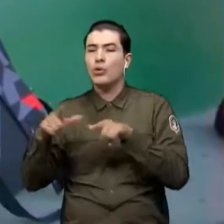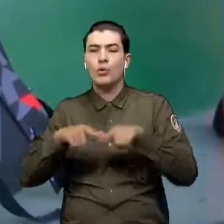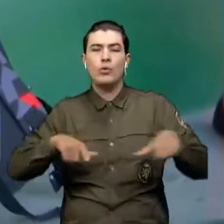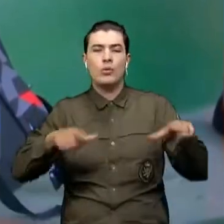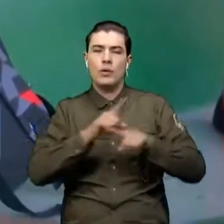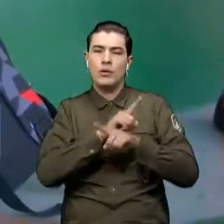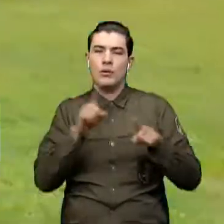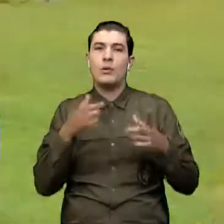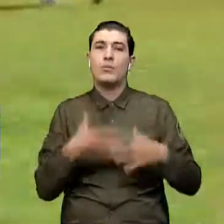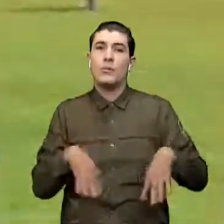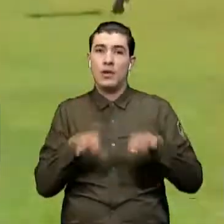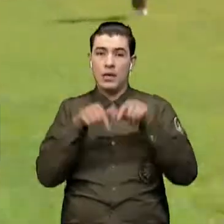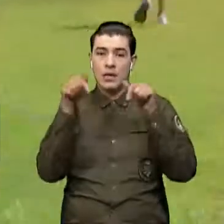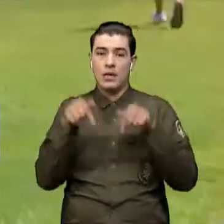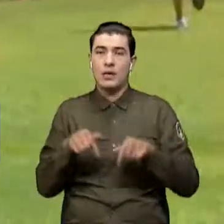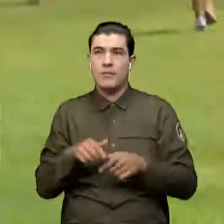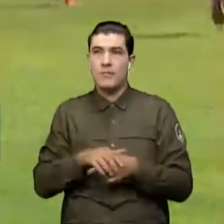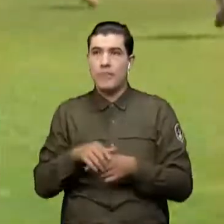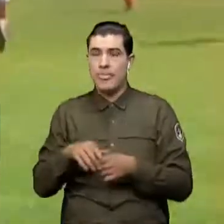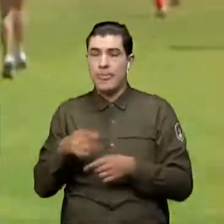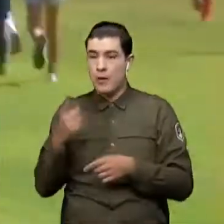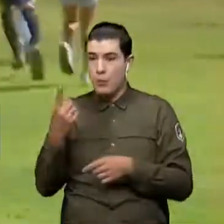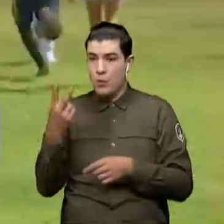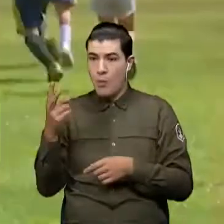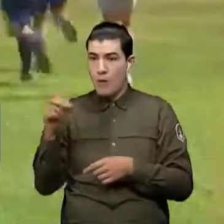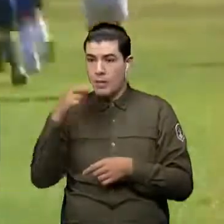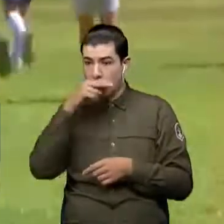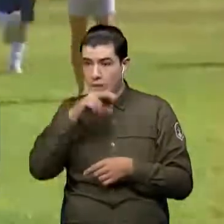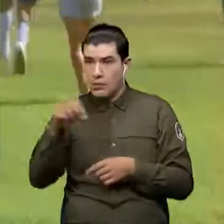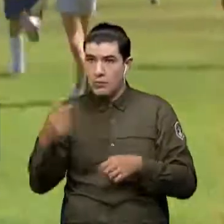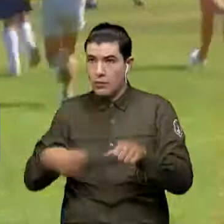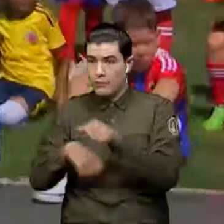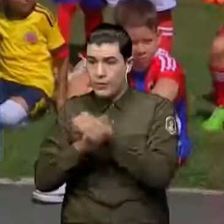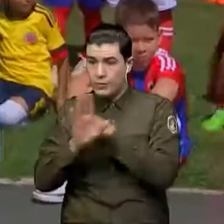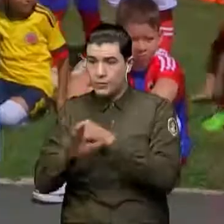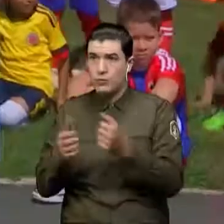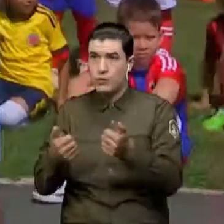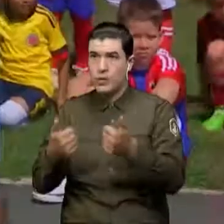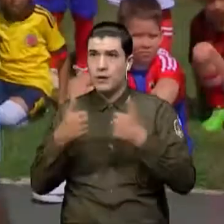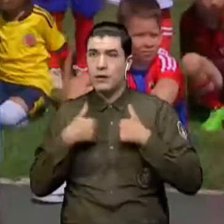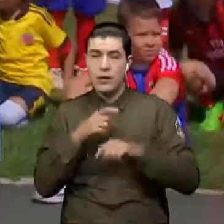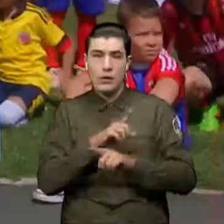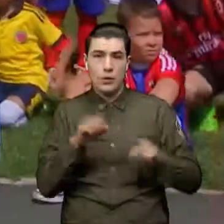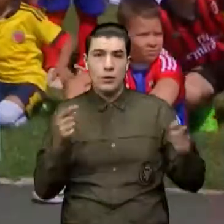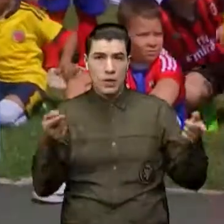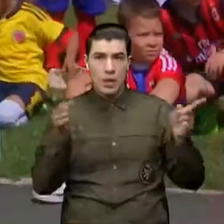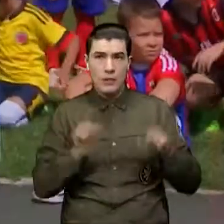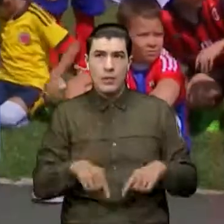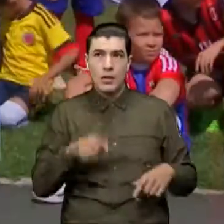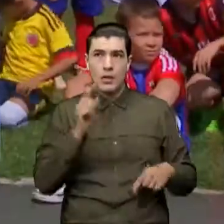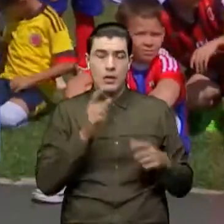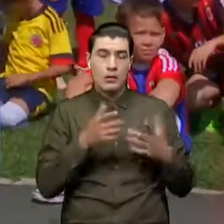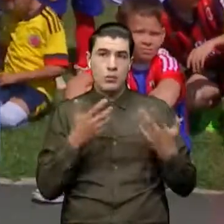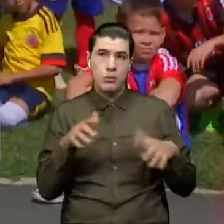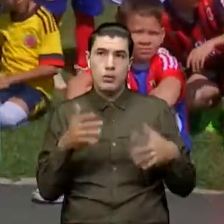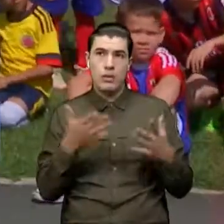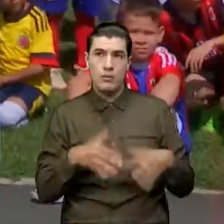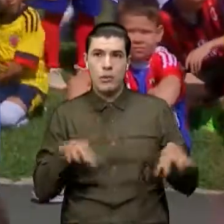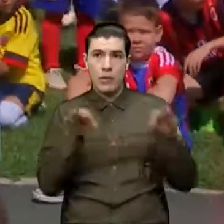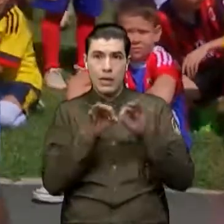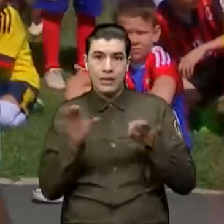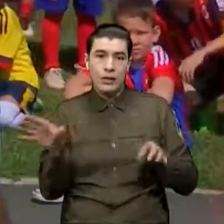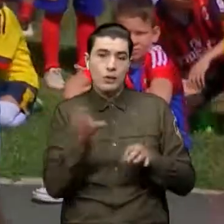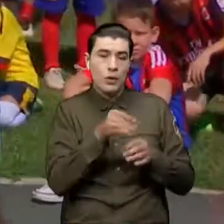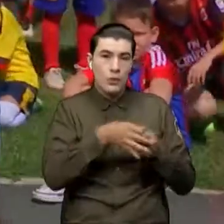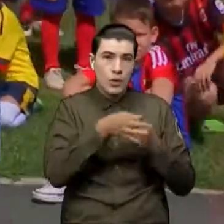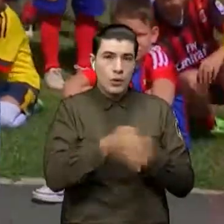ideales pero no solo los 120 niños futbolistas se benefician también tenemos nosotros a lo largo y ancho de todo nuestro municipio